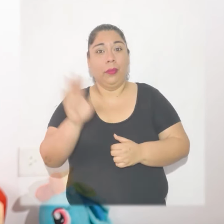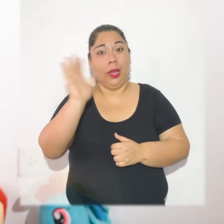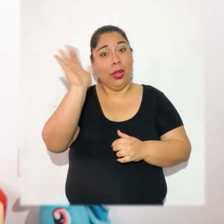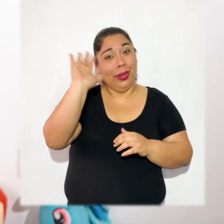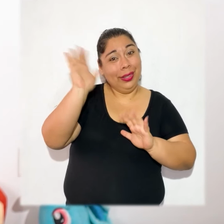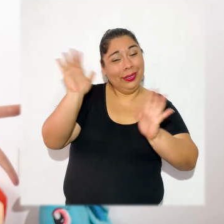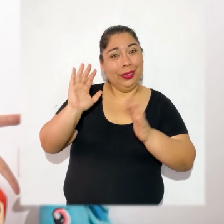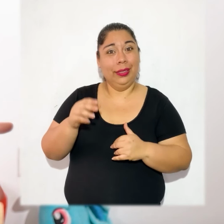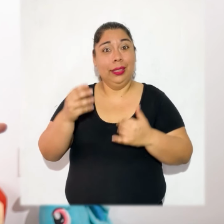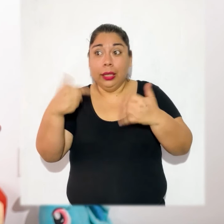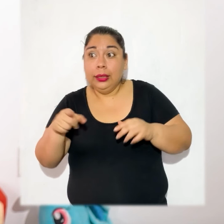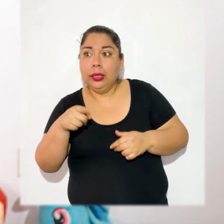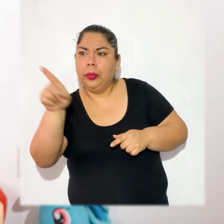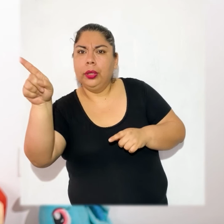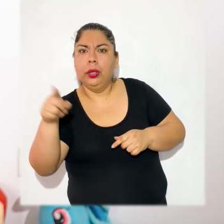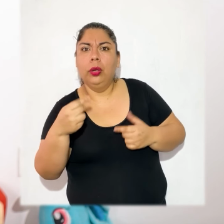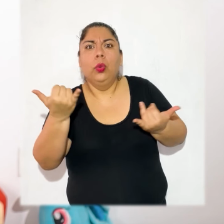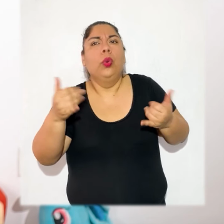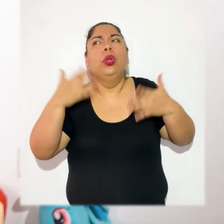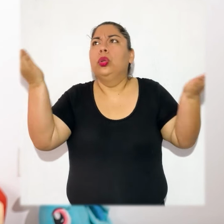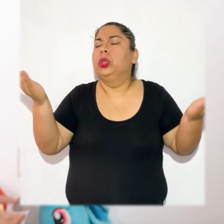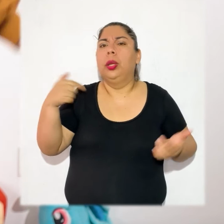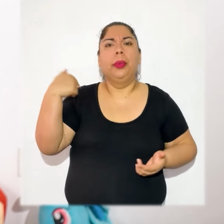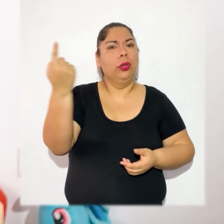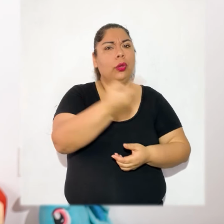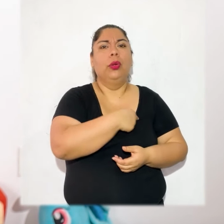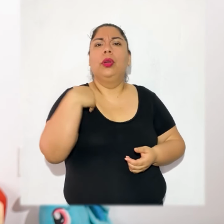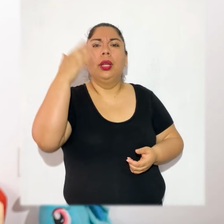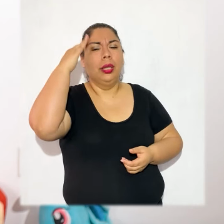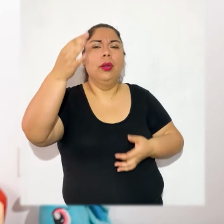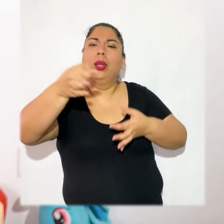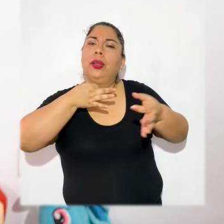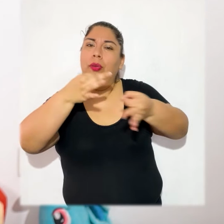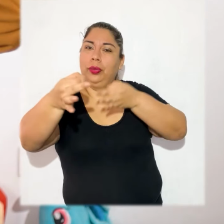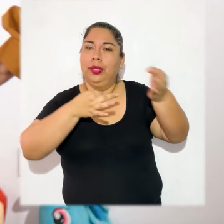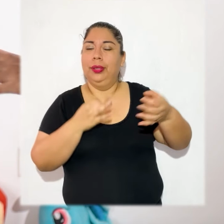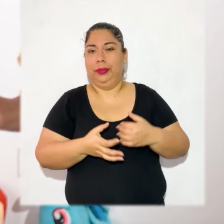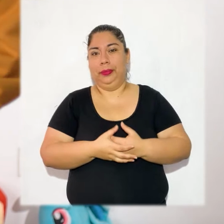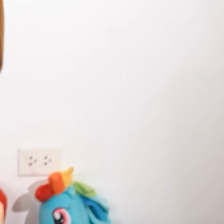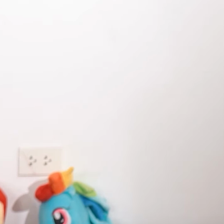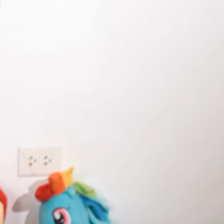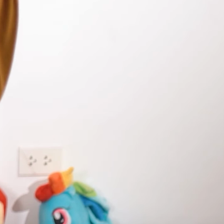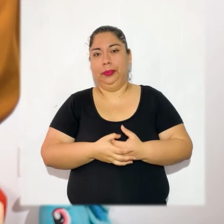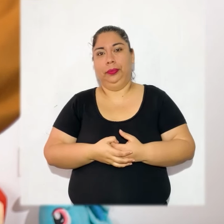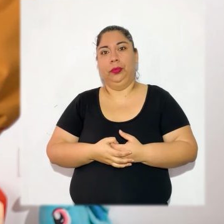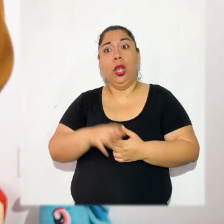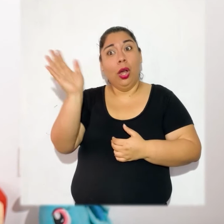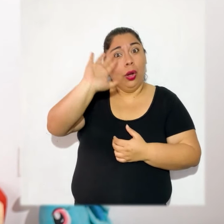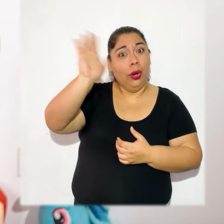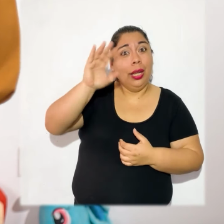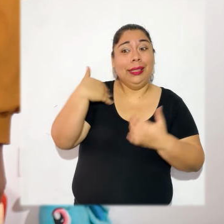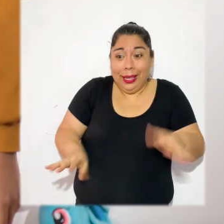¡Hola, hola! ¿Cómo están todos? ¡Uy! No saben todo lo que tengo por contarles. ¡Hola! Ya llegué.